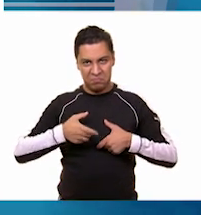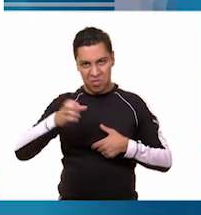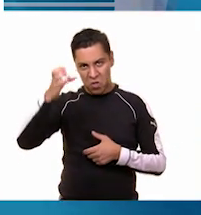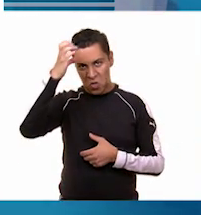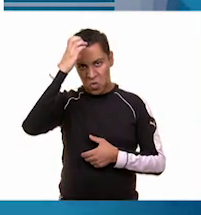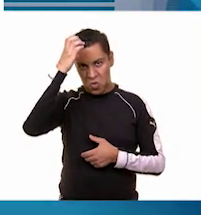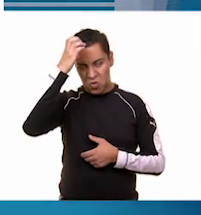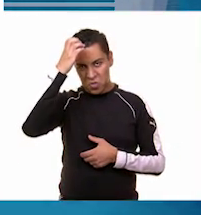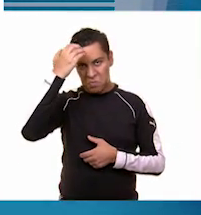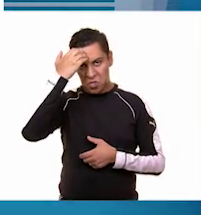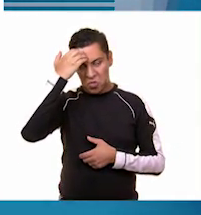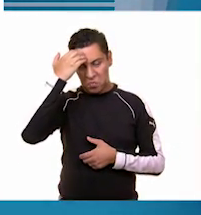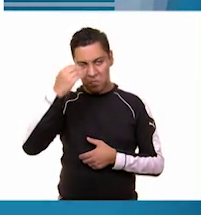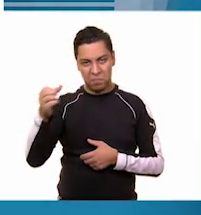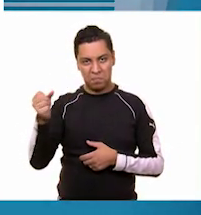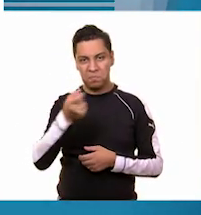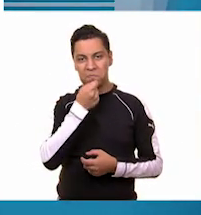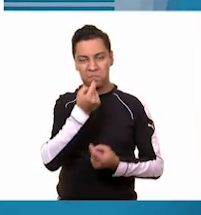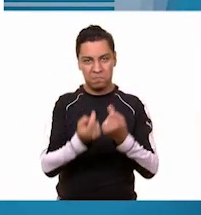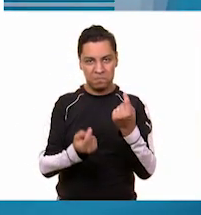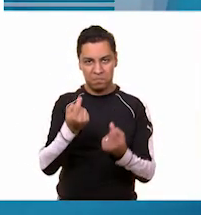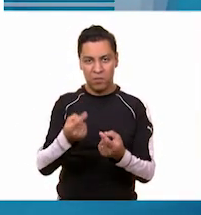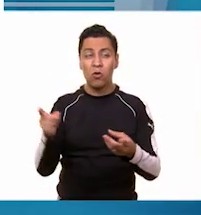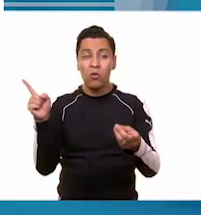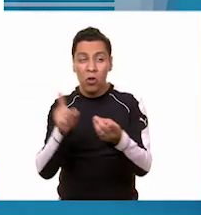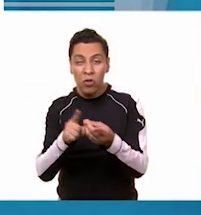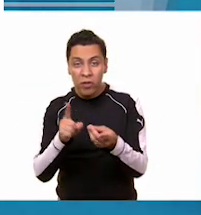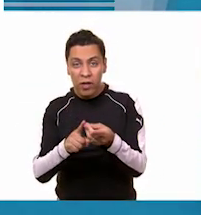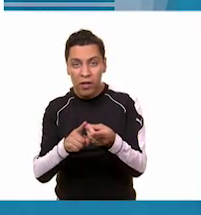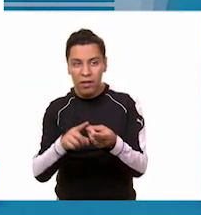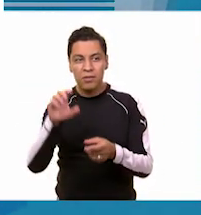¿Y dónde ocurrió? Pues ocurrió en San Luis Potosí.